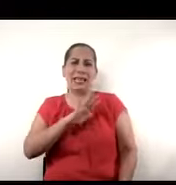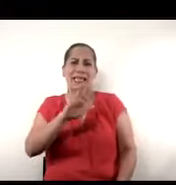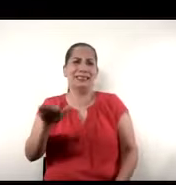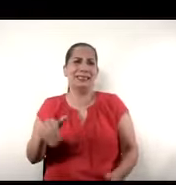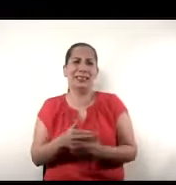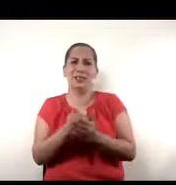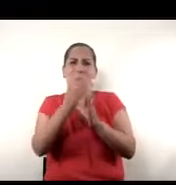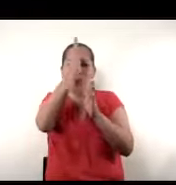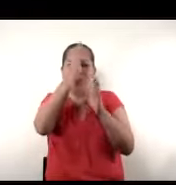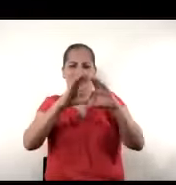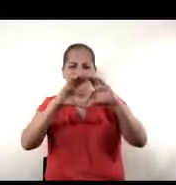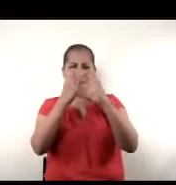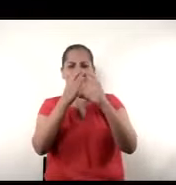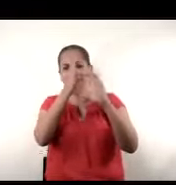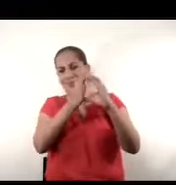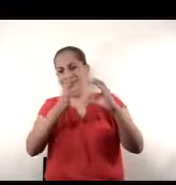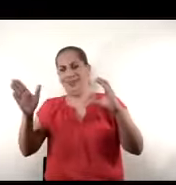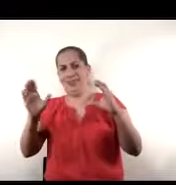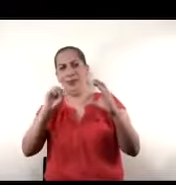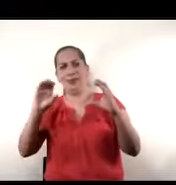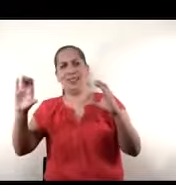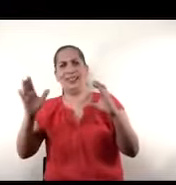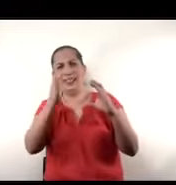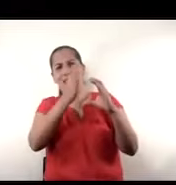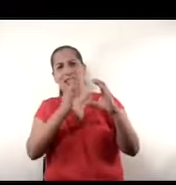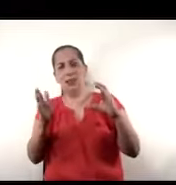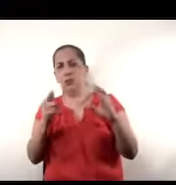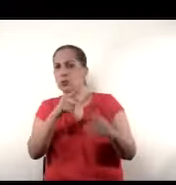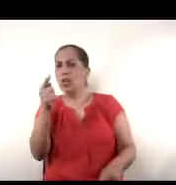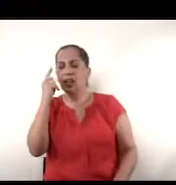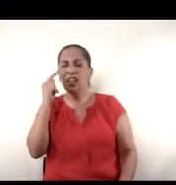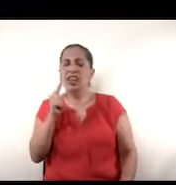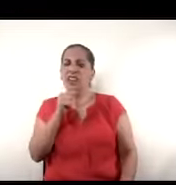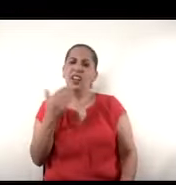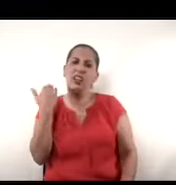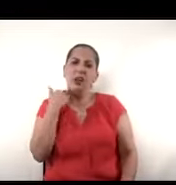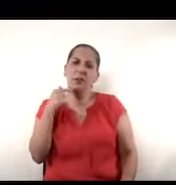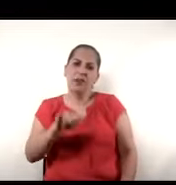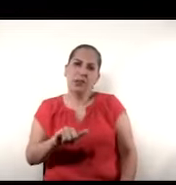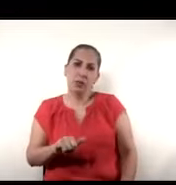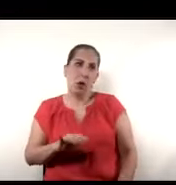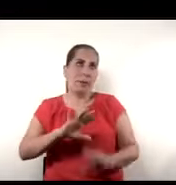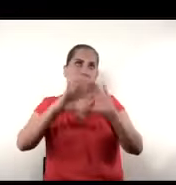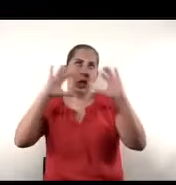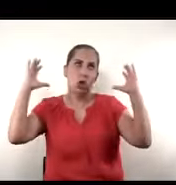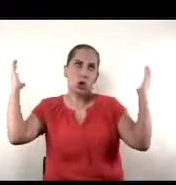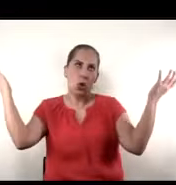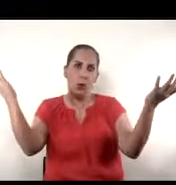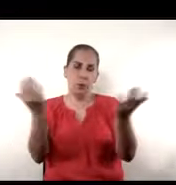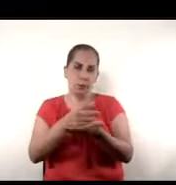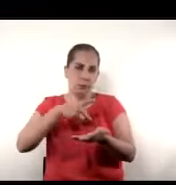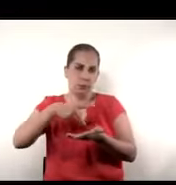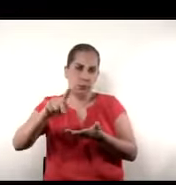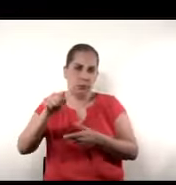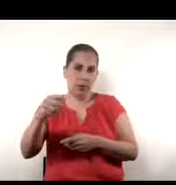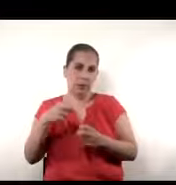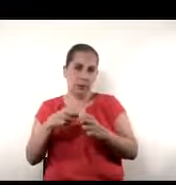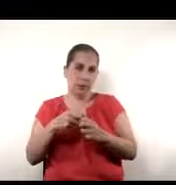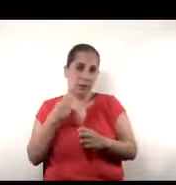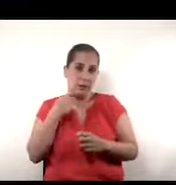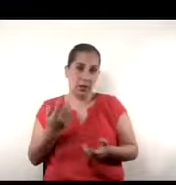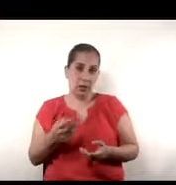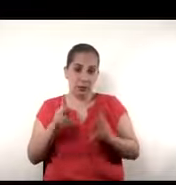occidental. ¿Y a quién cree usted que afecta eso? Aparte de a todo el mundo que paga esa electricidad más cara, a